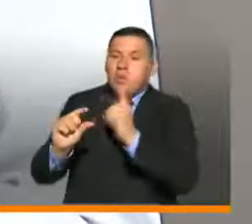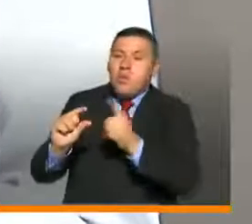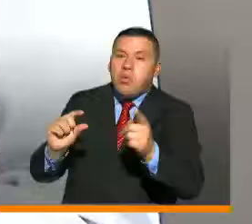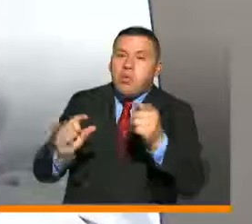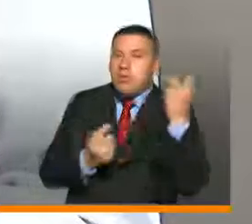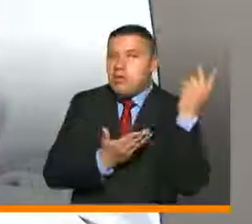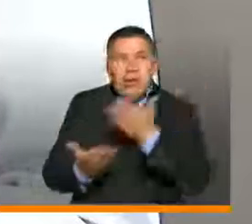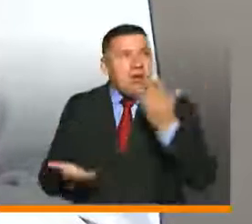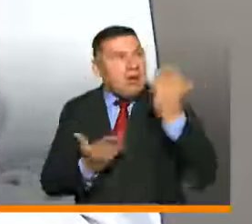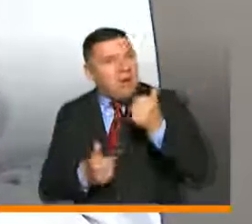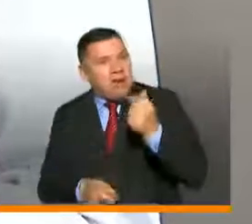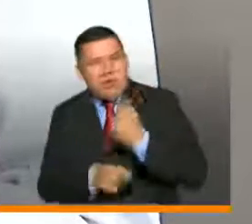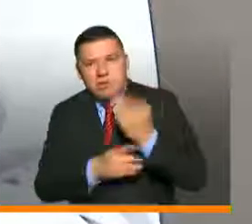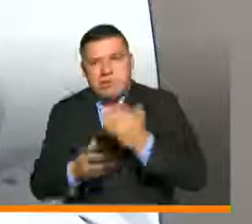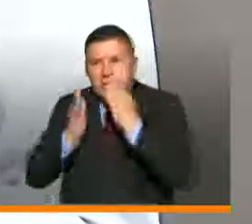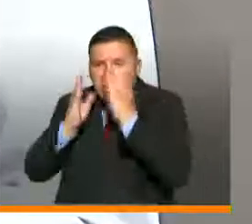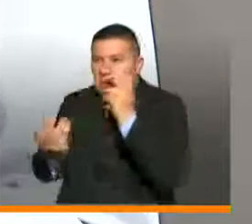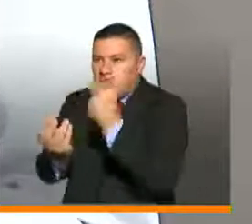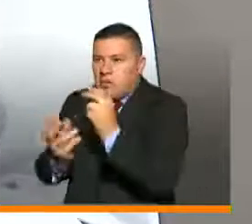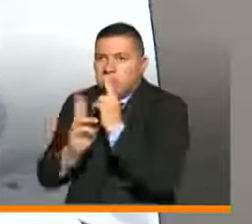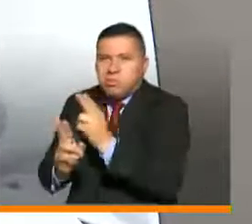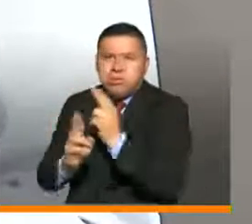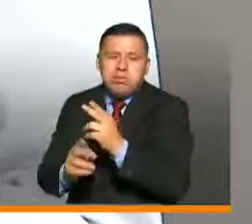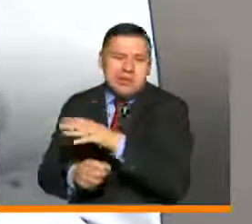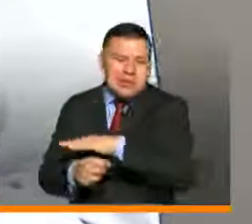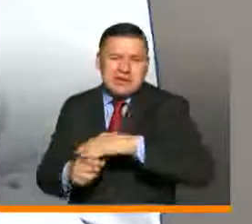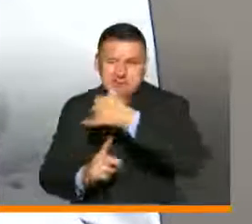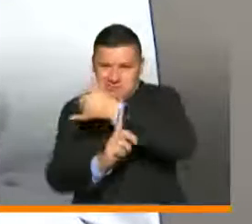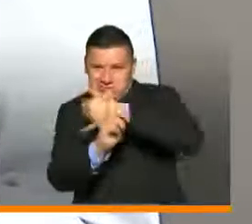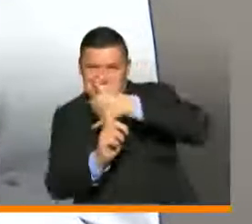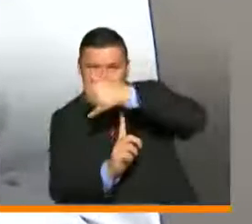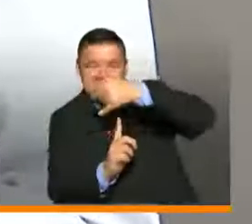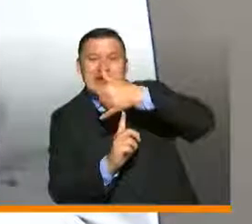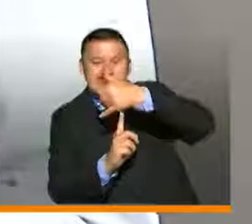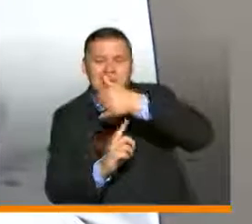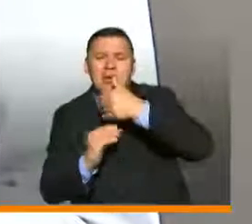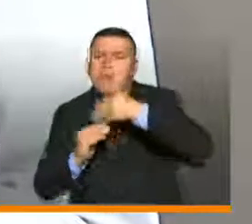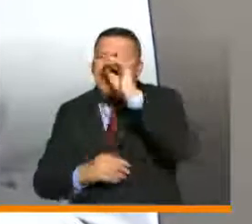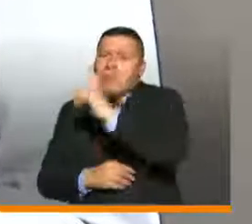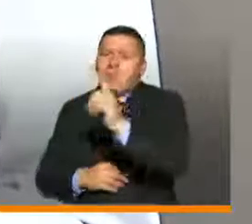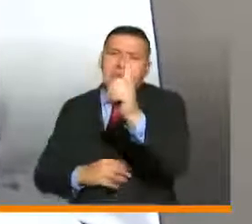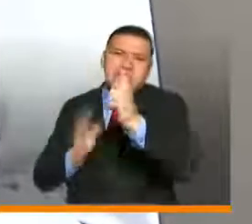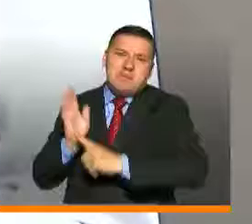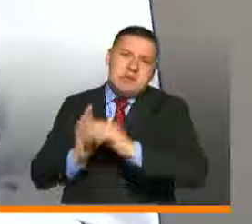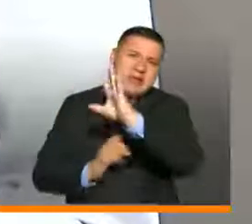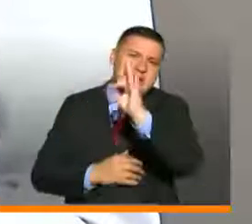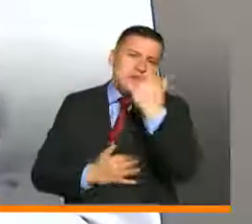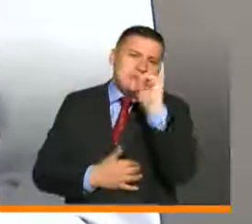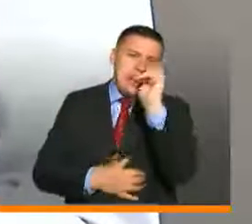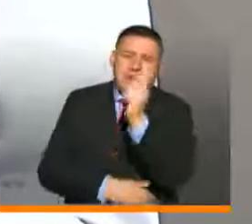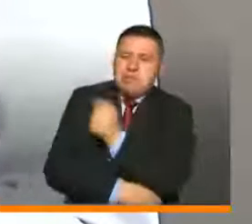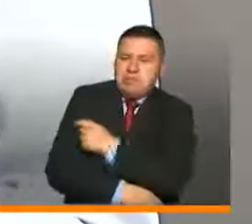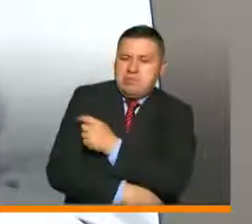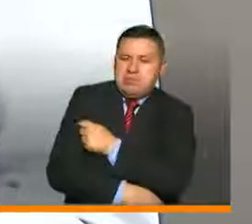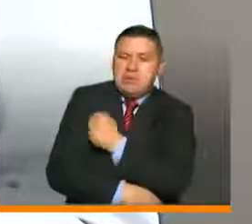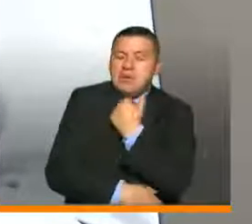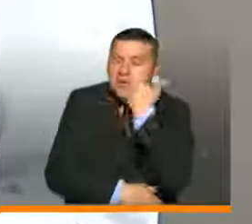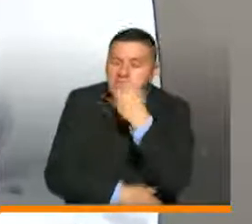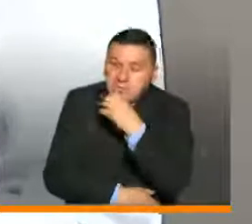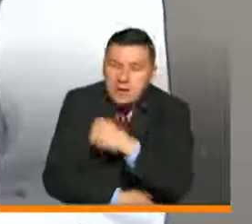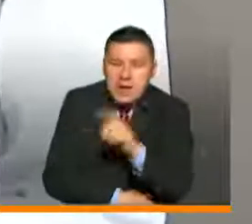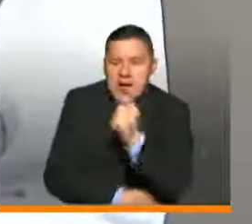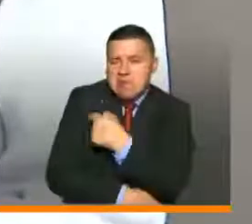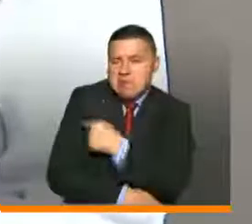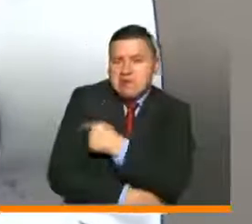cual lo estamos atendiendo con toda la responsabilidad y hemos vacunado a más de 1.500 personas entre nuestros adultos mayores